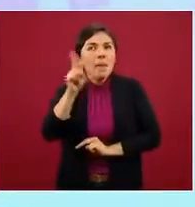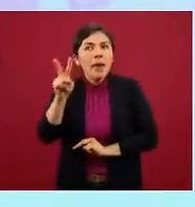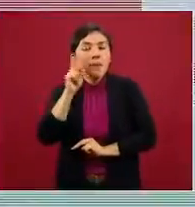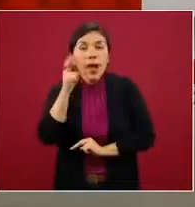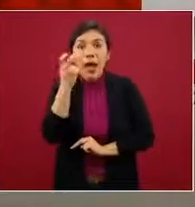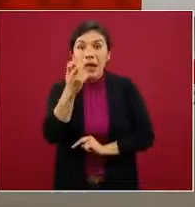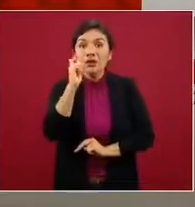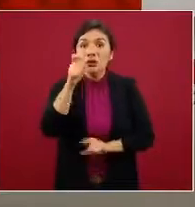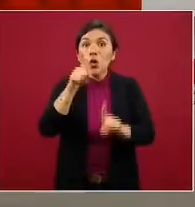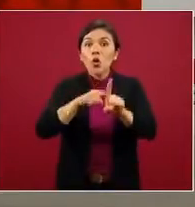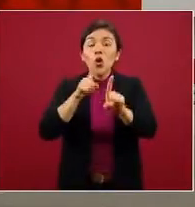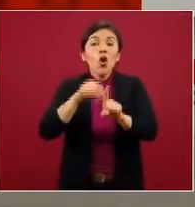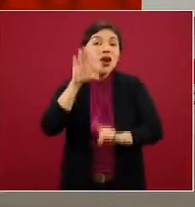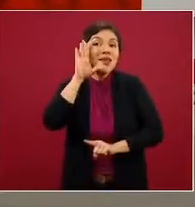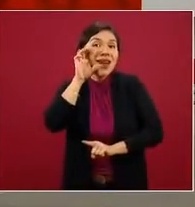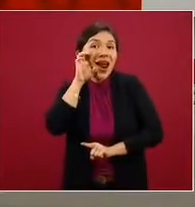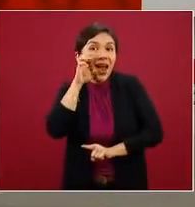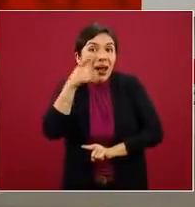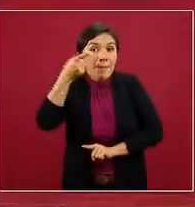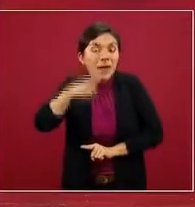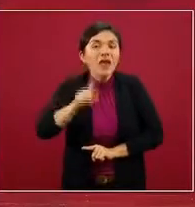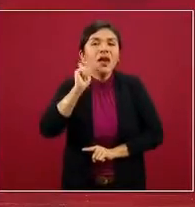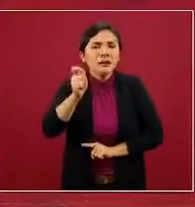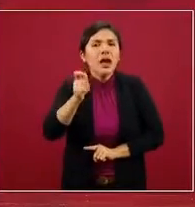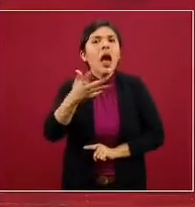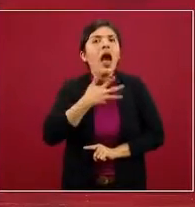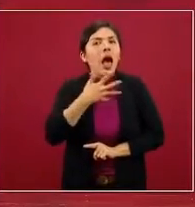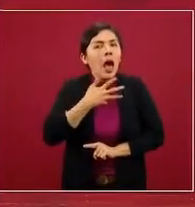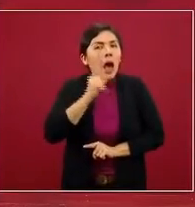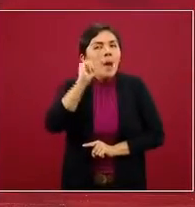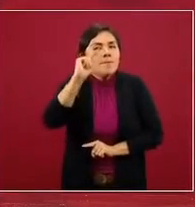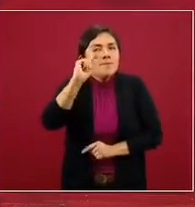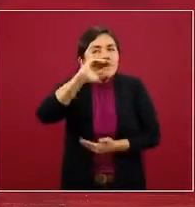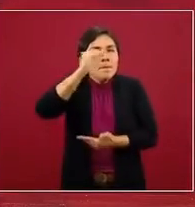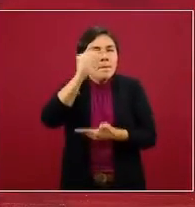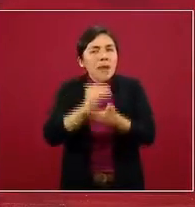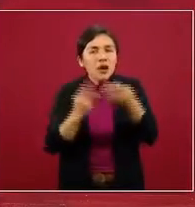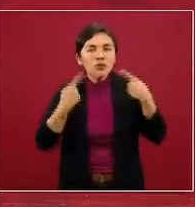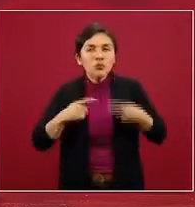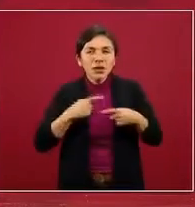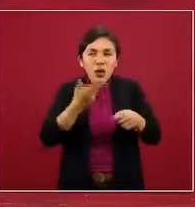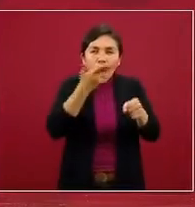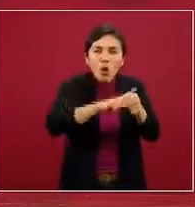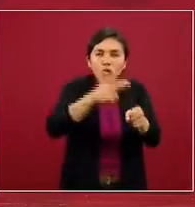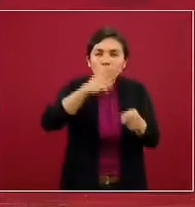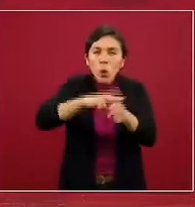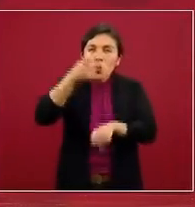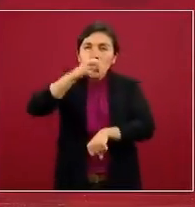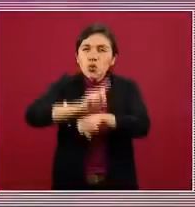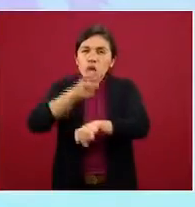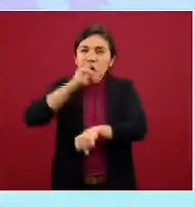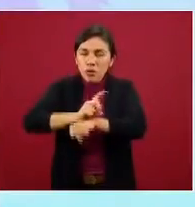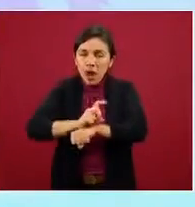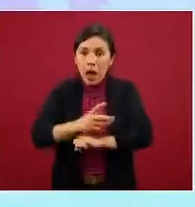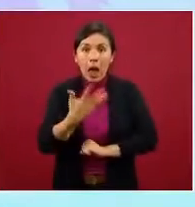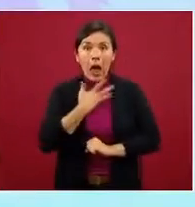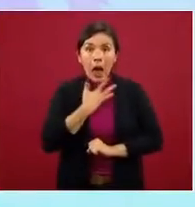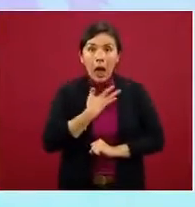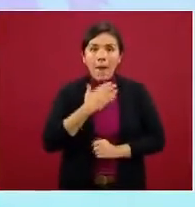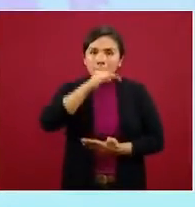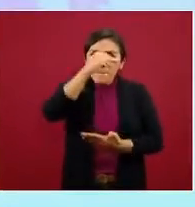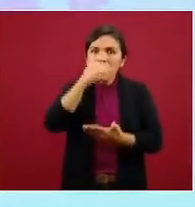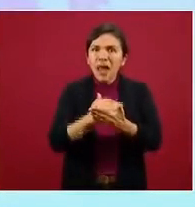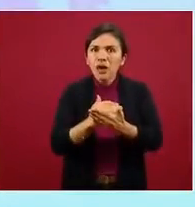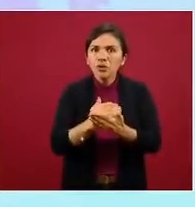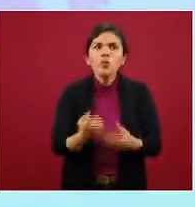eso significa el color naranja del semáforo, una reducción en el número de hospitalizaciones diarias, una reducción en el